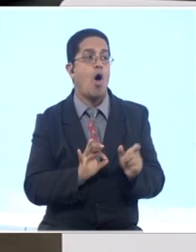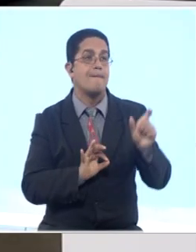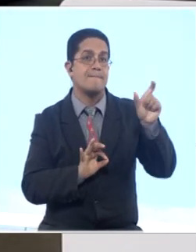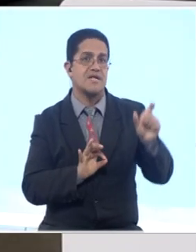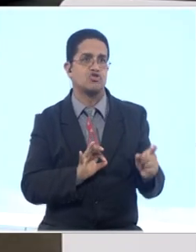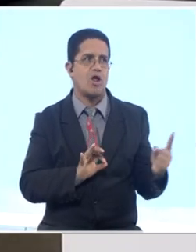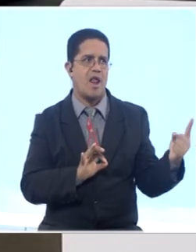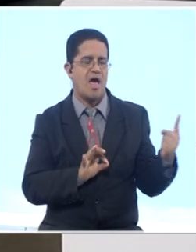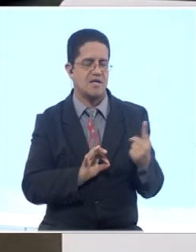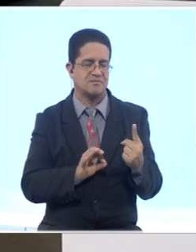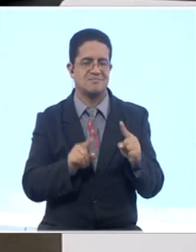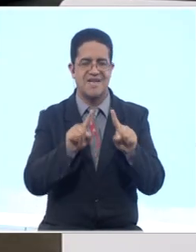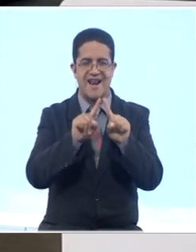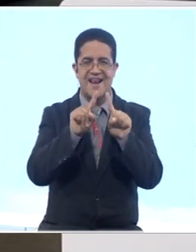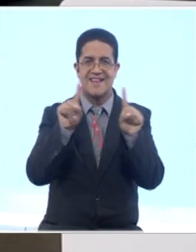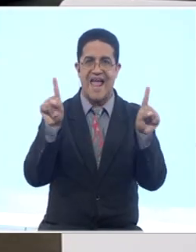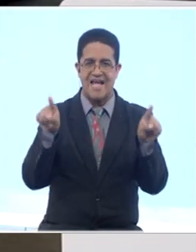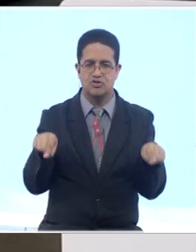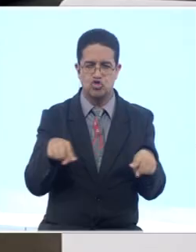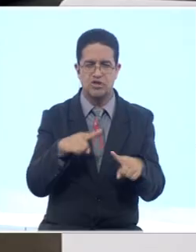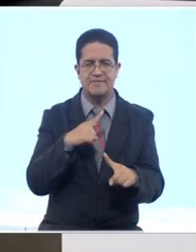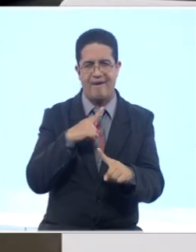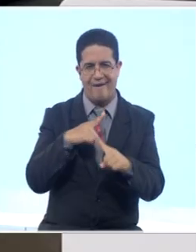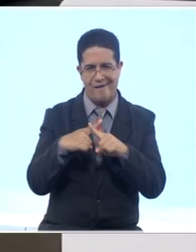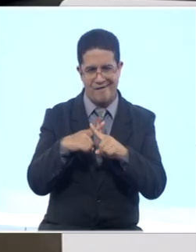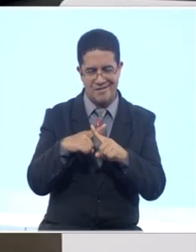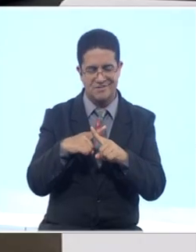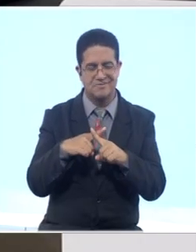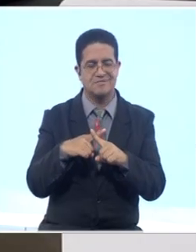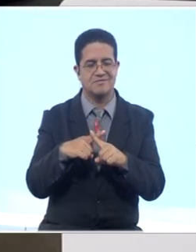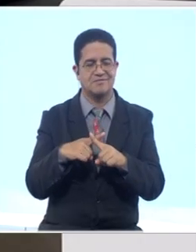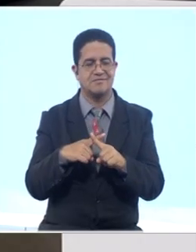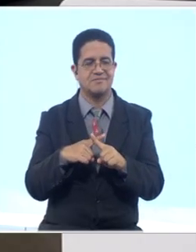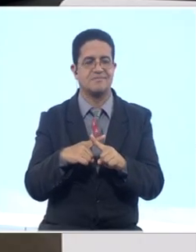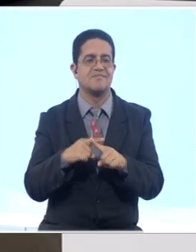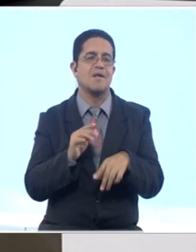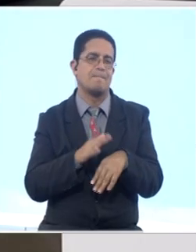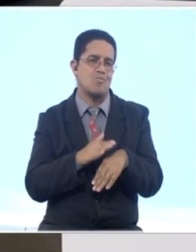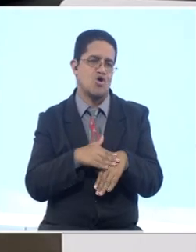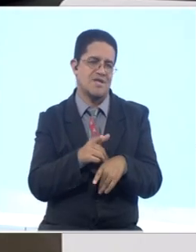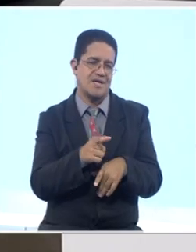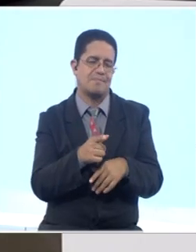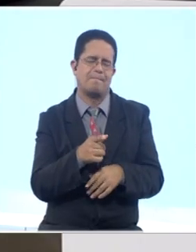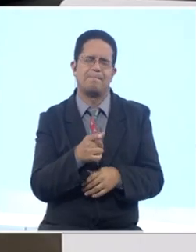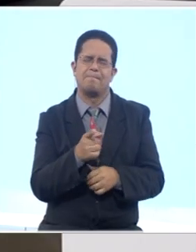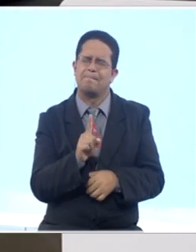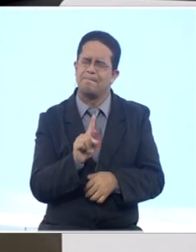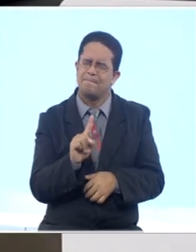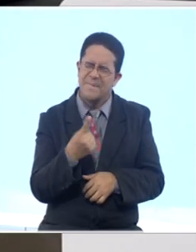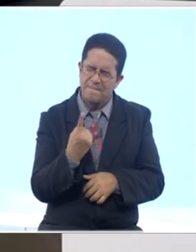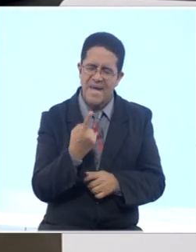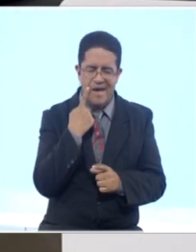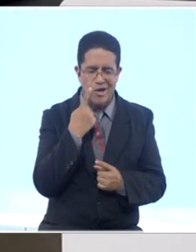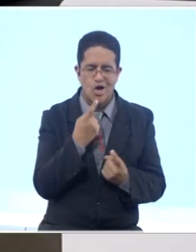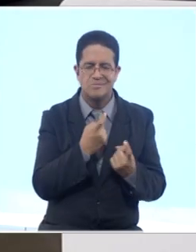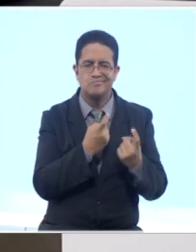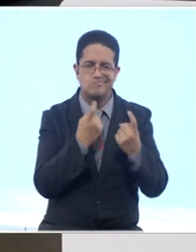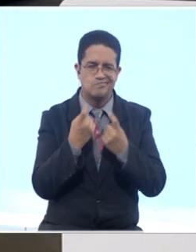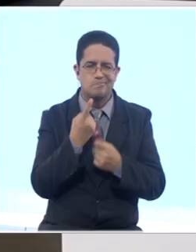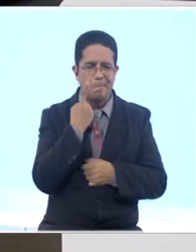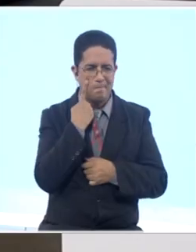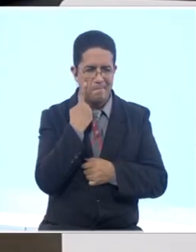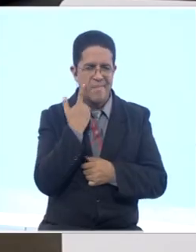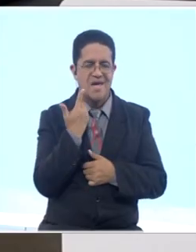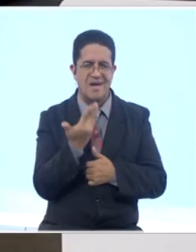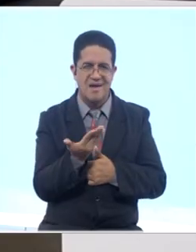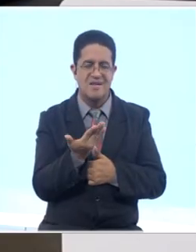evaluado, por ejemplo, con rayos X, que normalmente es como que uno de los primeros filtros o datos que nos mandan en la parte de estudios, ver como que